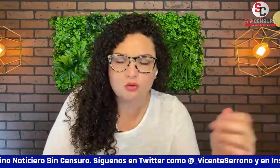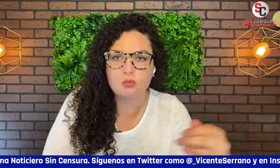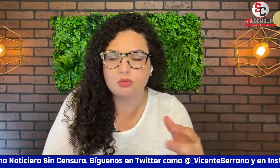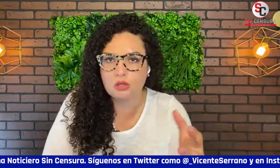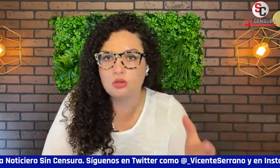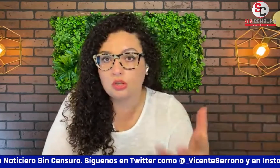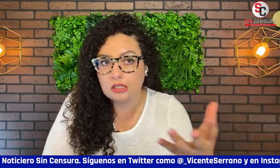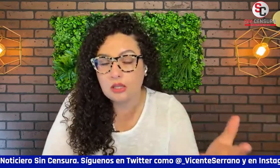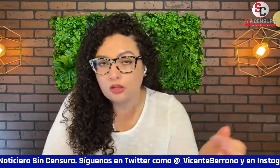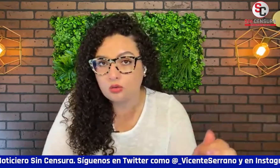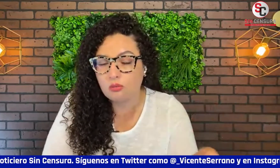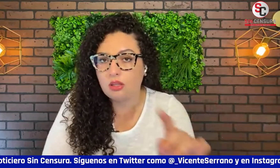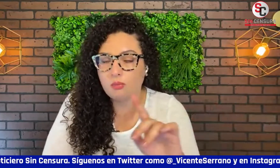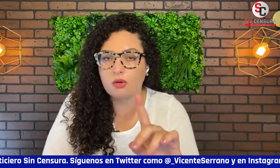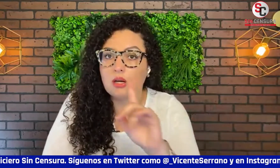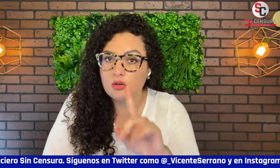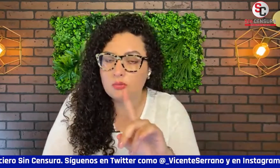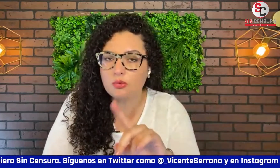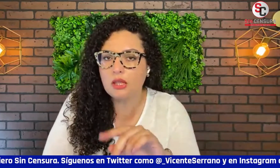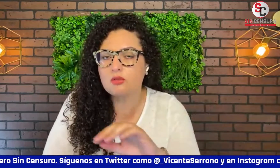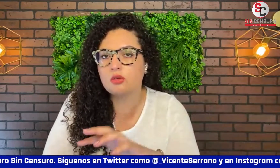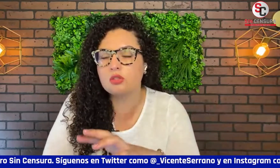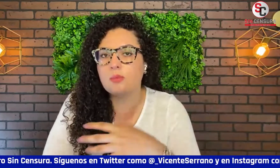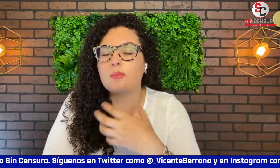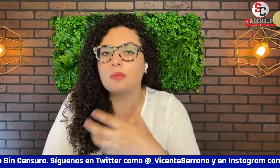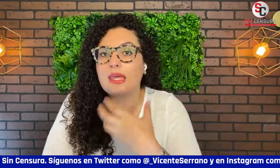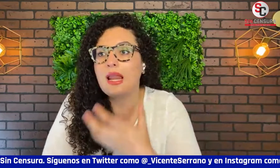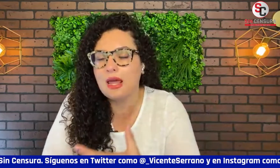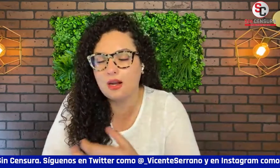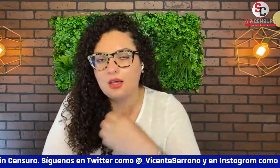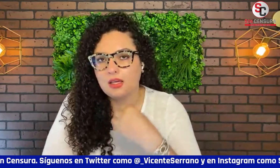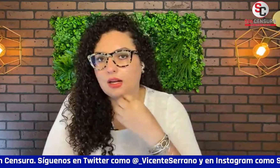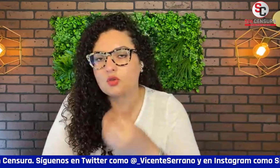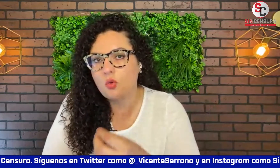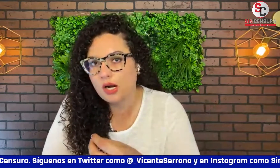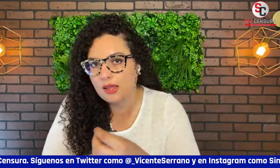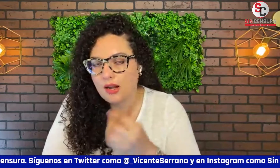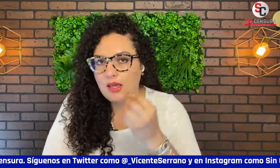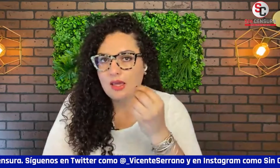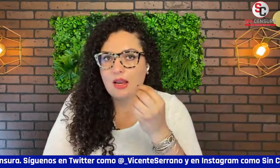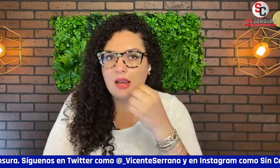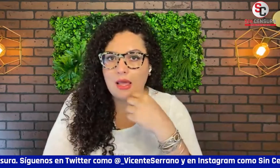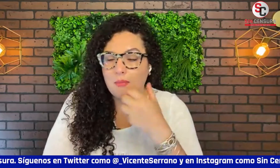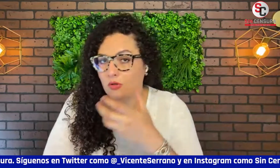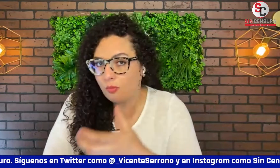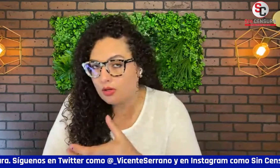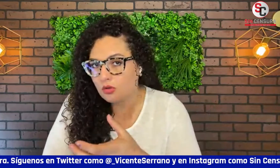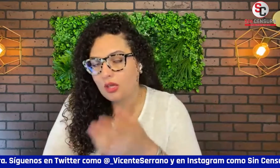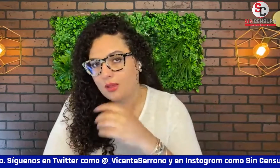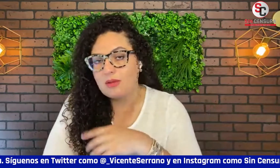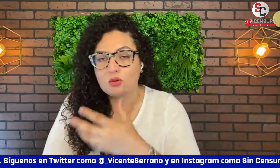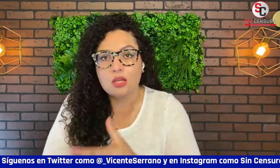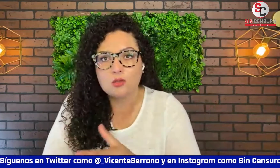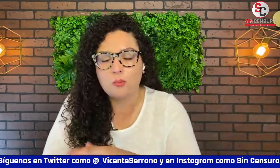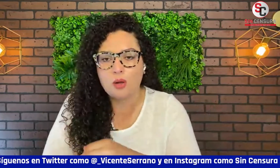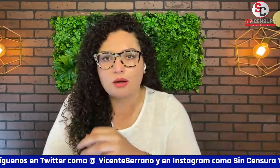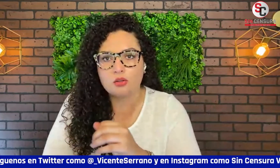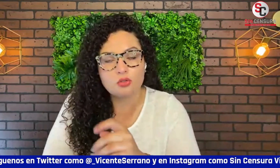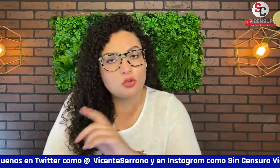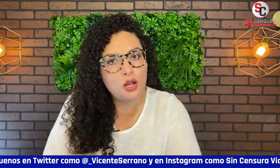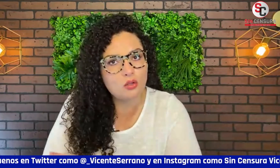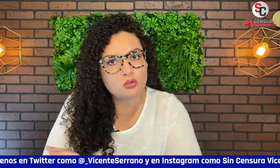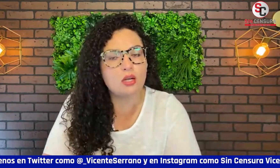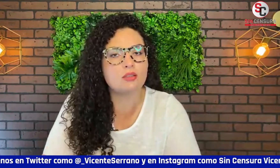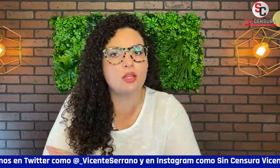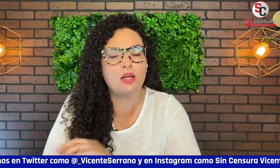están los diputados y los legisladores, justamente porque los diputados son los que vigilan y resguardan el presupuesto y además son quienes lo aprueban.